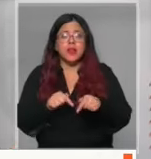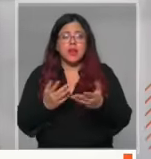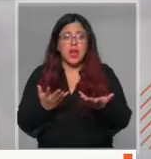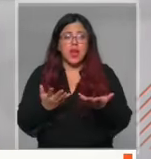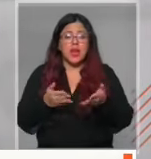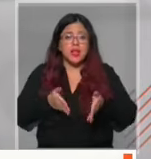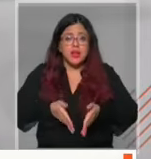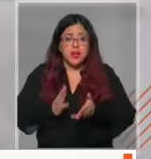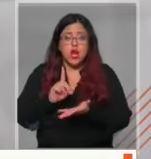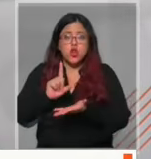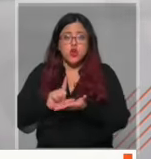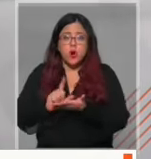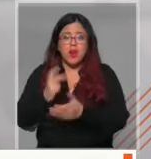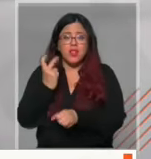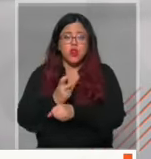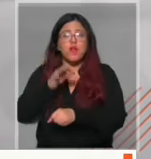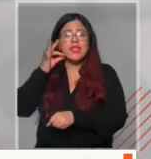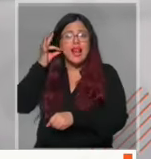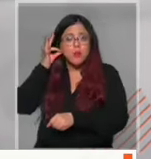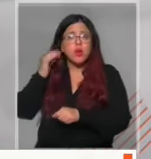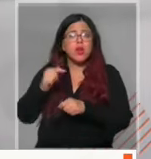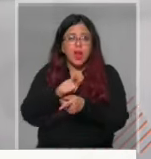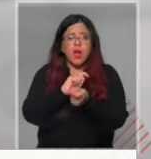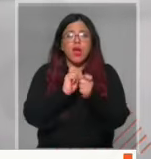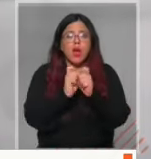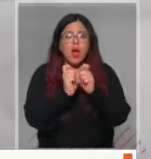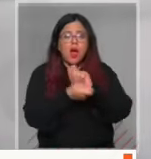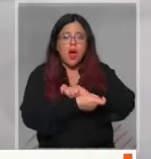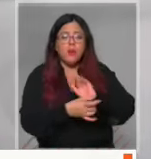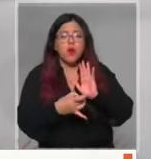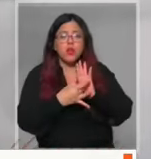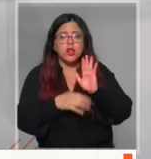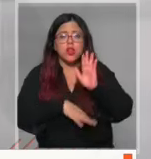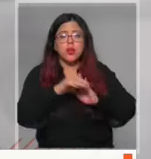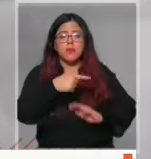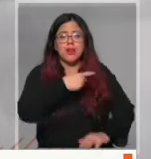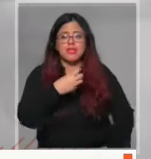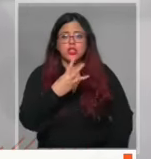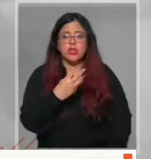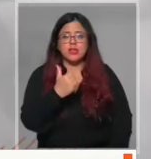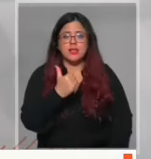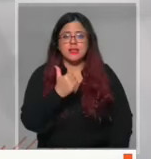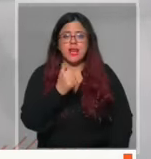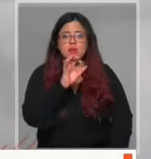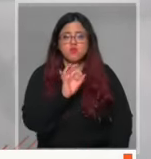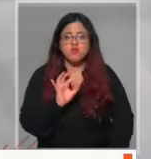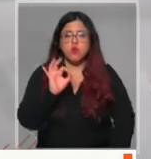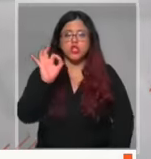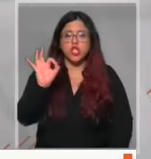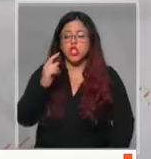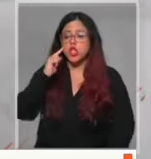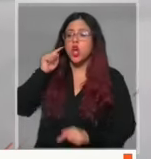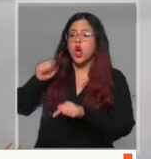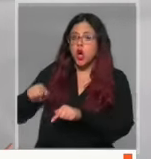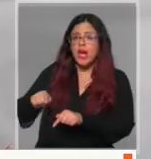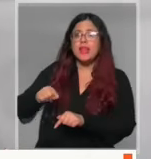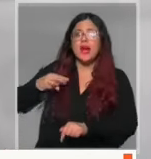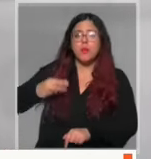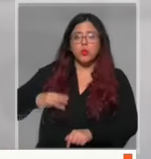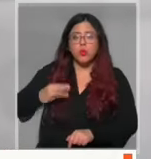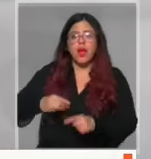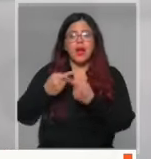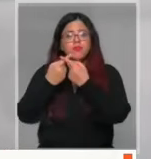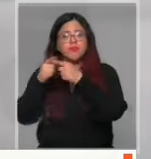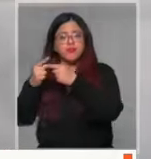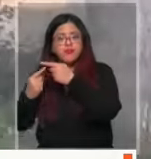abordada la mujer, ha habido una variación de estos delitos de más de 136%. Obliga tanto a este municipio como a otros a